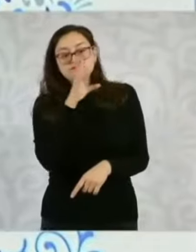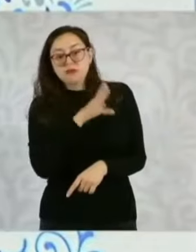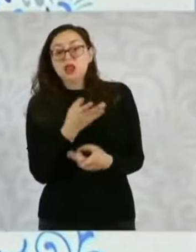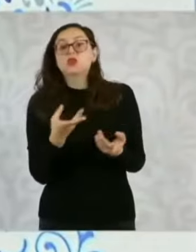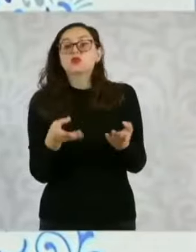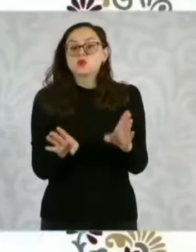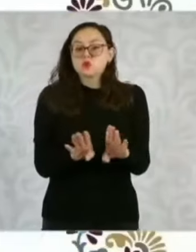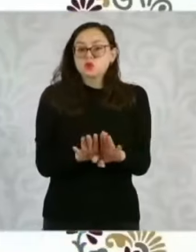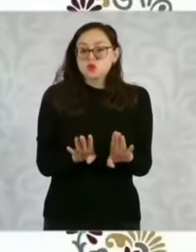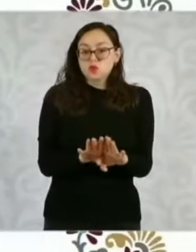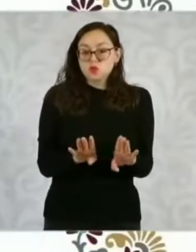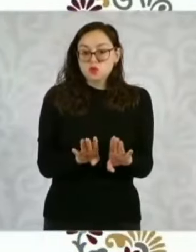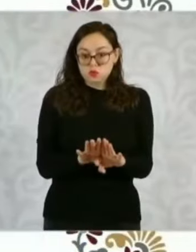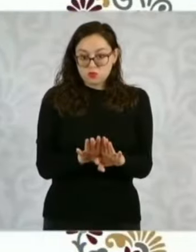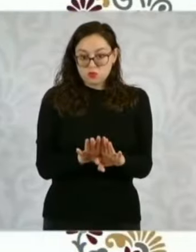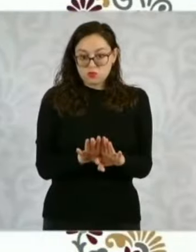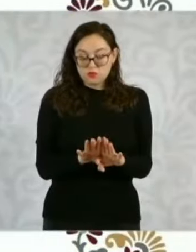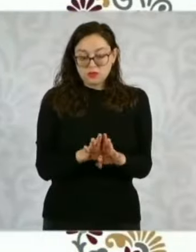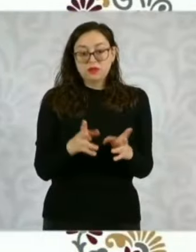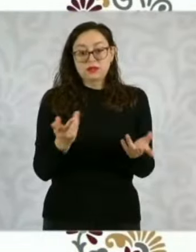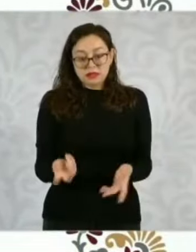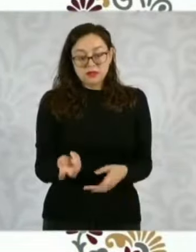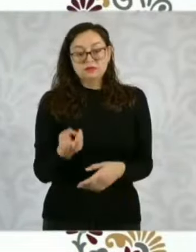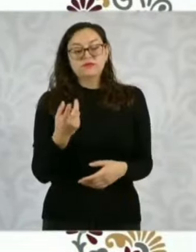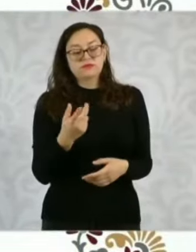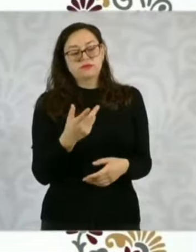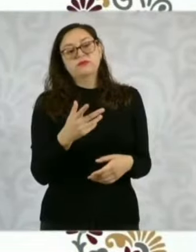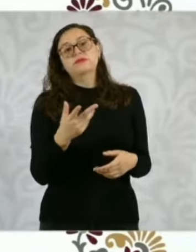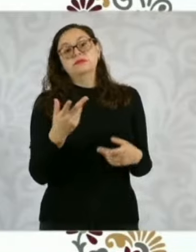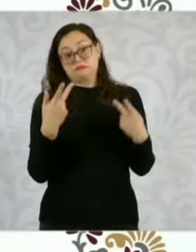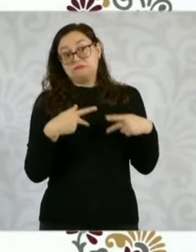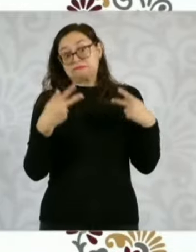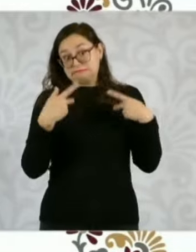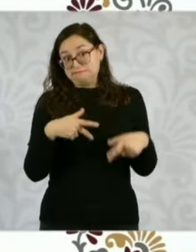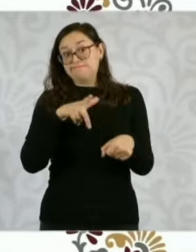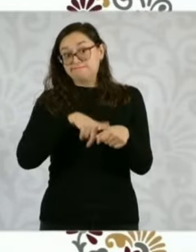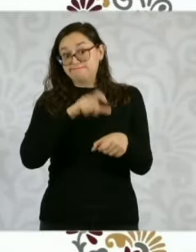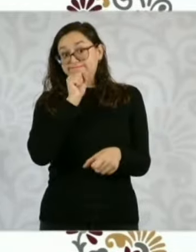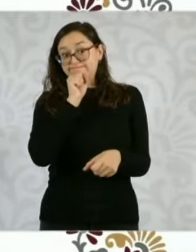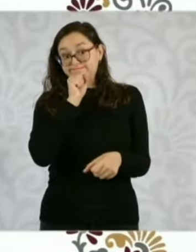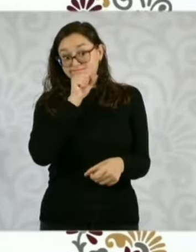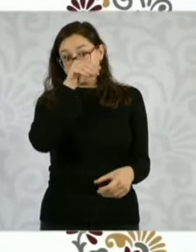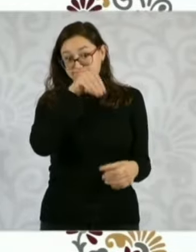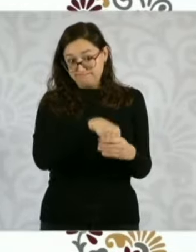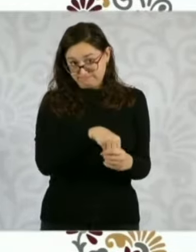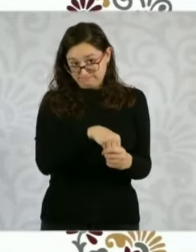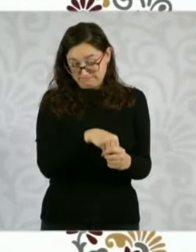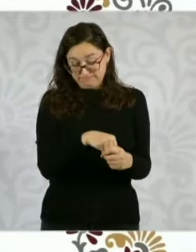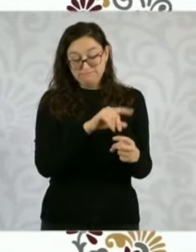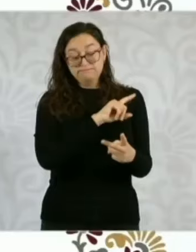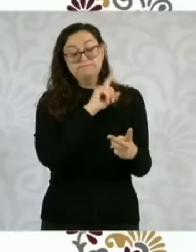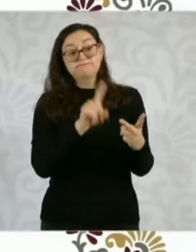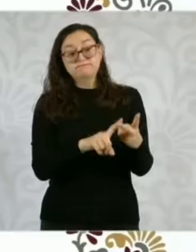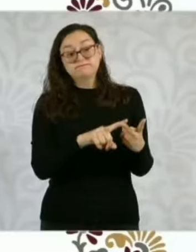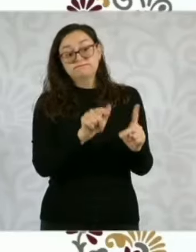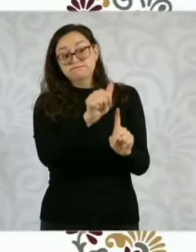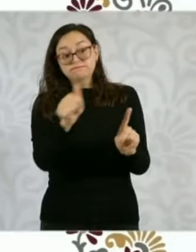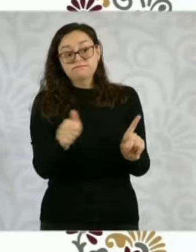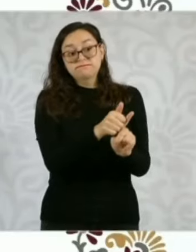personas. Les vamos a pedir sus datos personales, también los de un auxiliar o el cuidador, quien